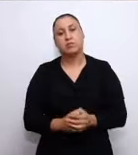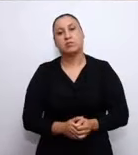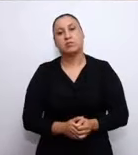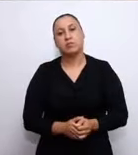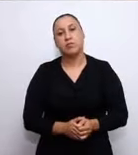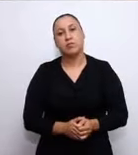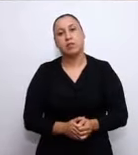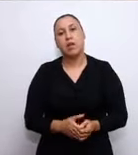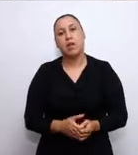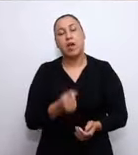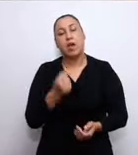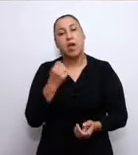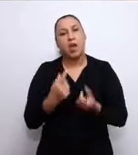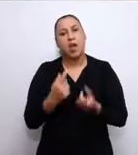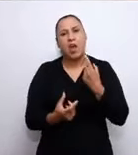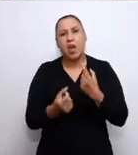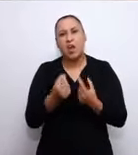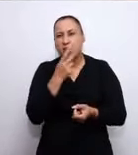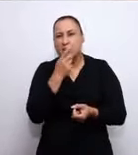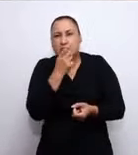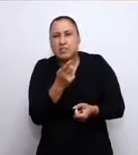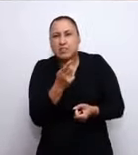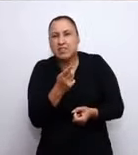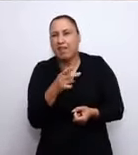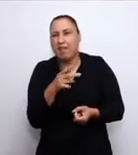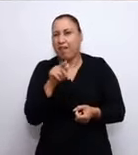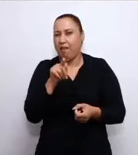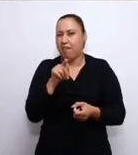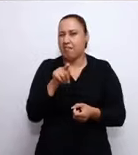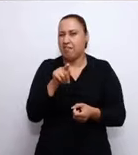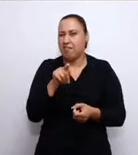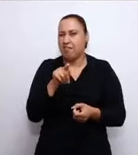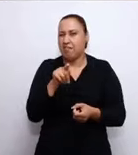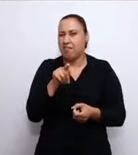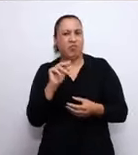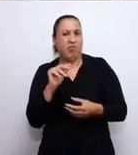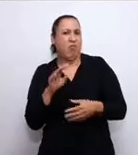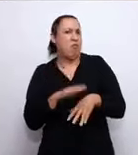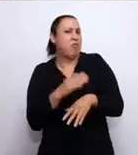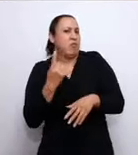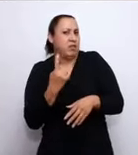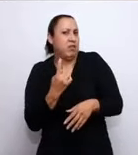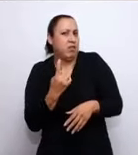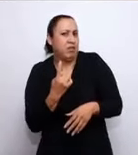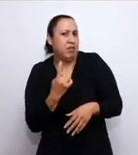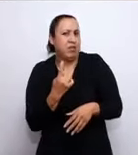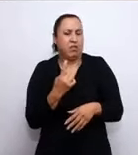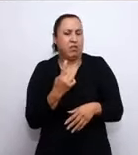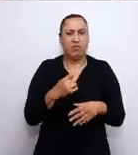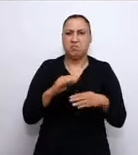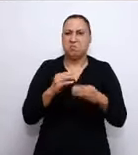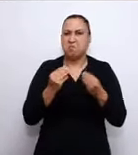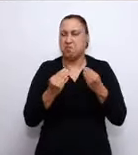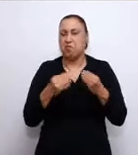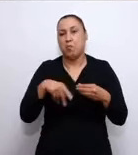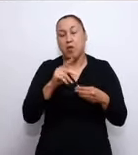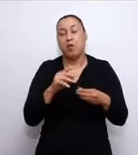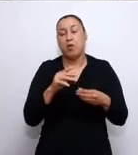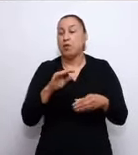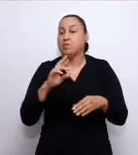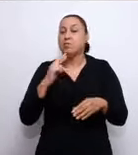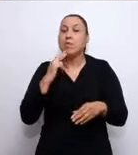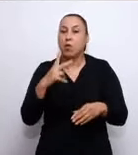medidas que hoy pudieran parecer extremas y exageradas pero no queremos que después se